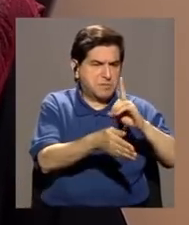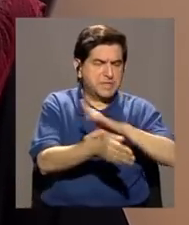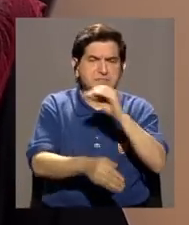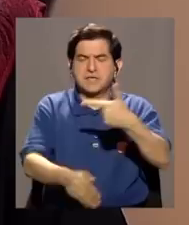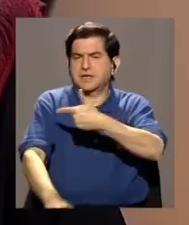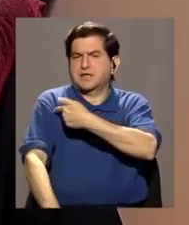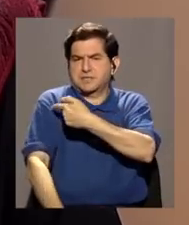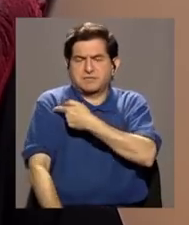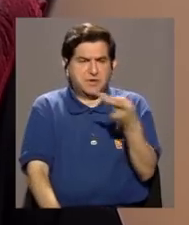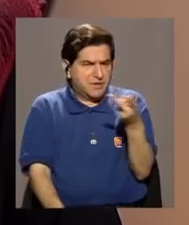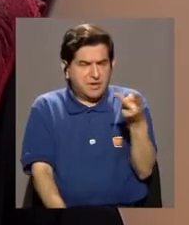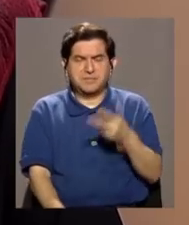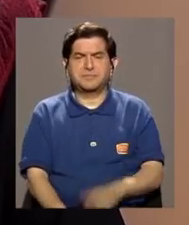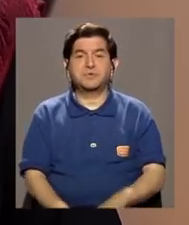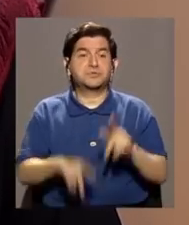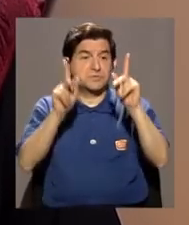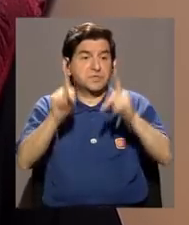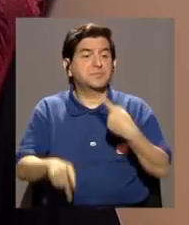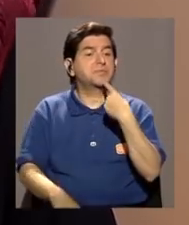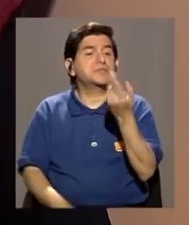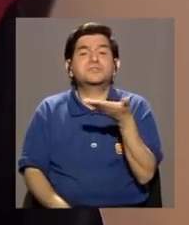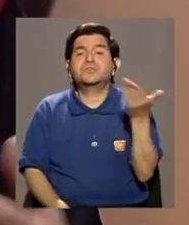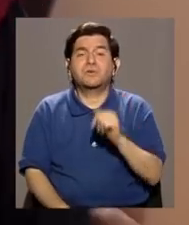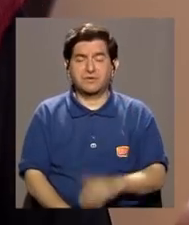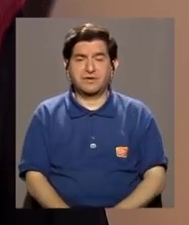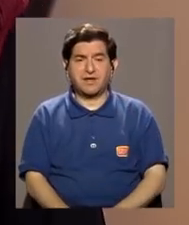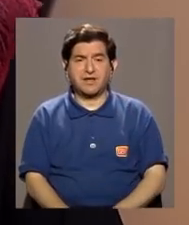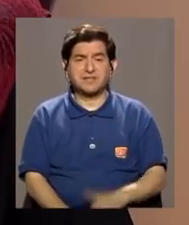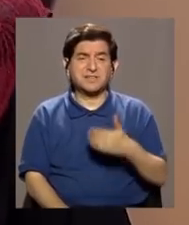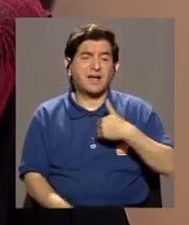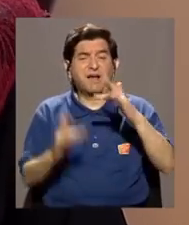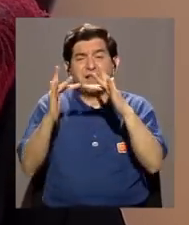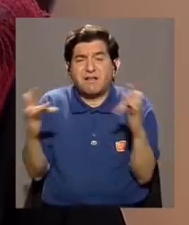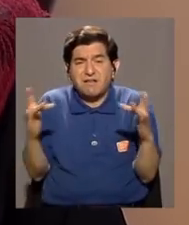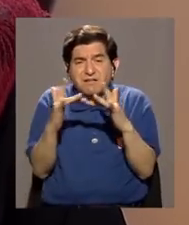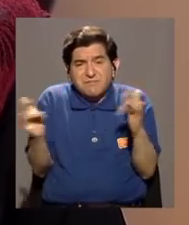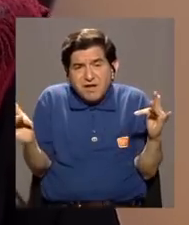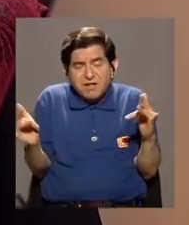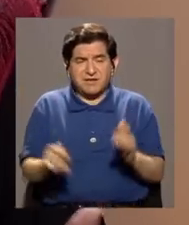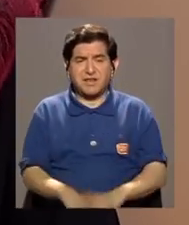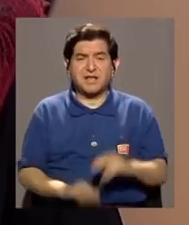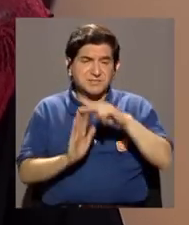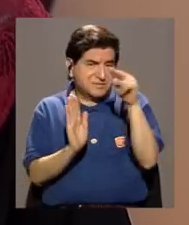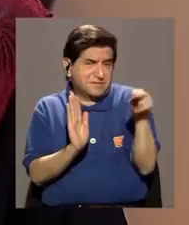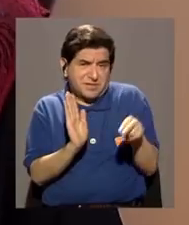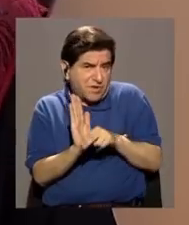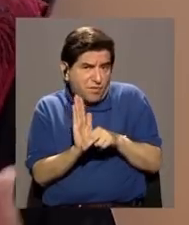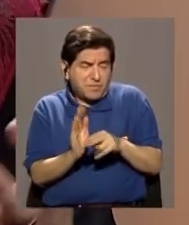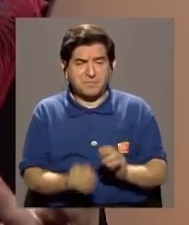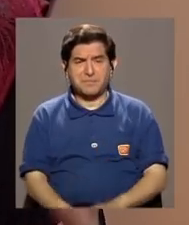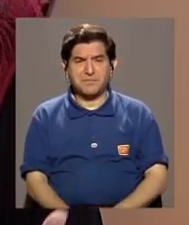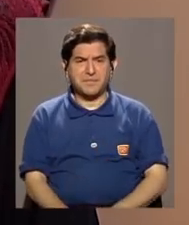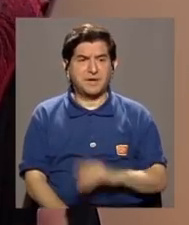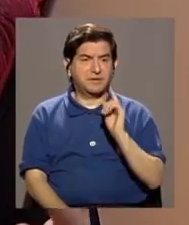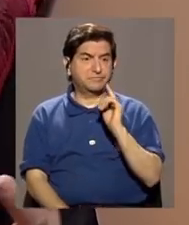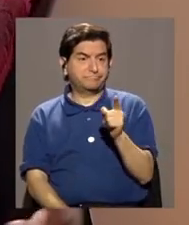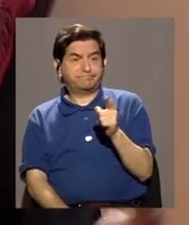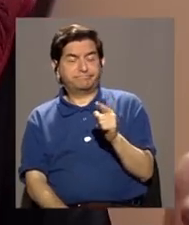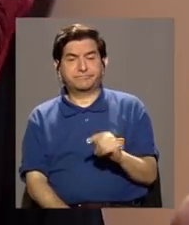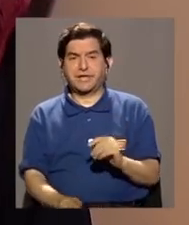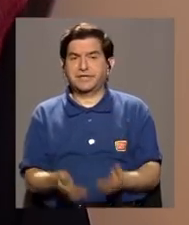enfermería y muchas personas lo que dicen es como hay vacíos normativos y esto